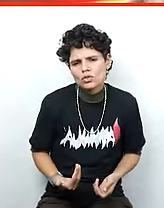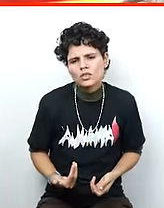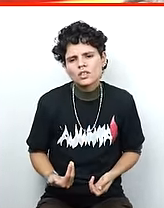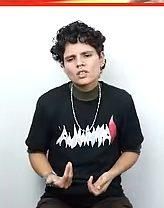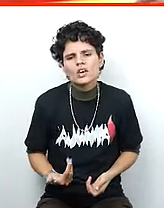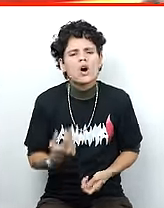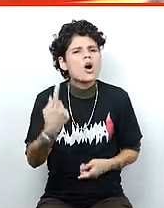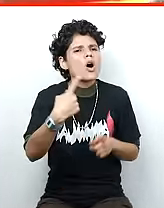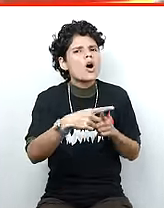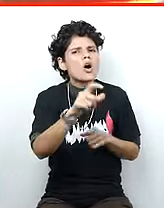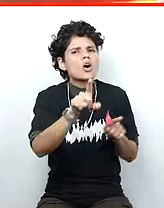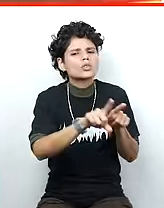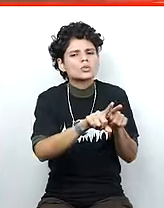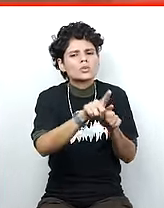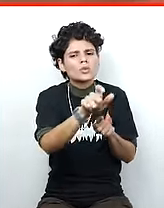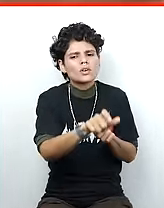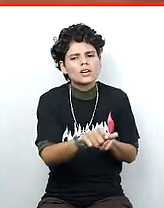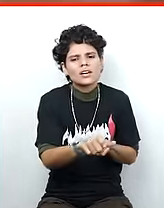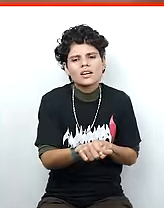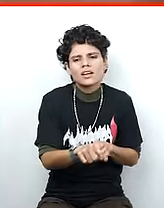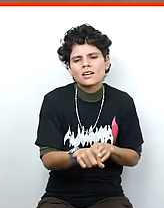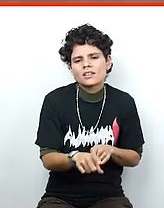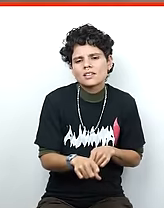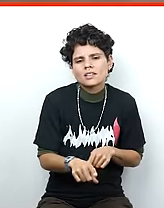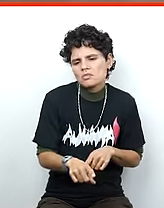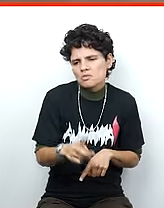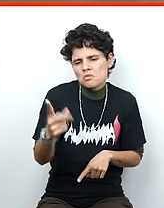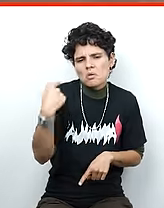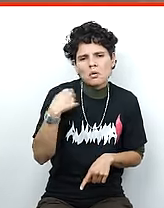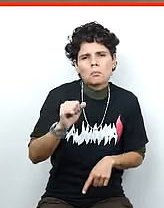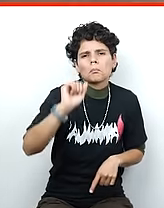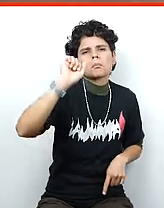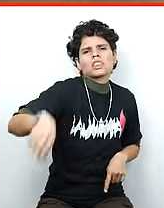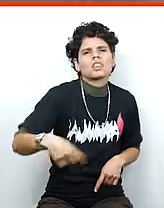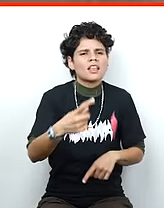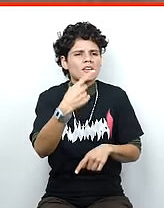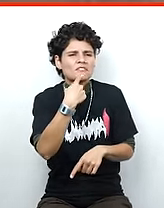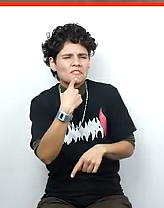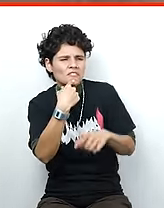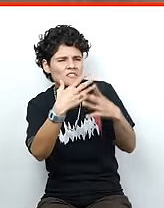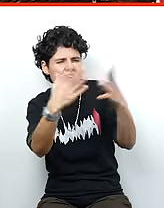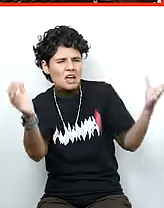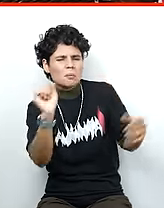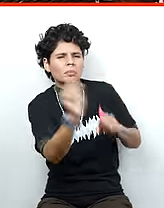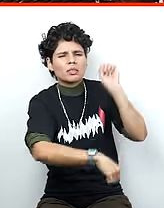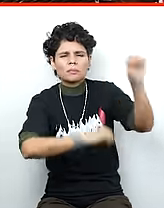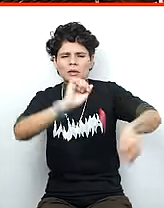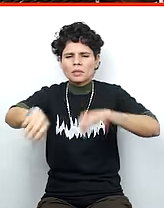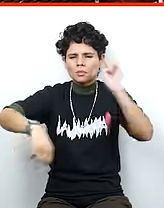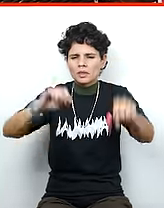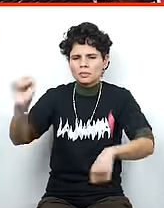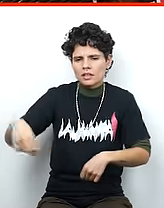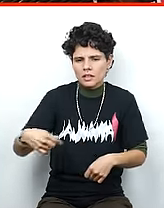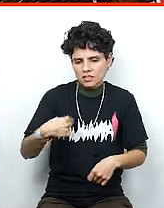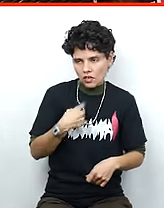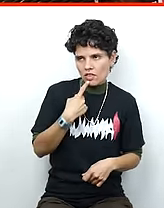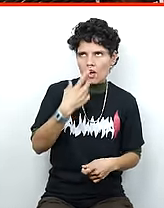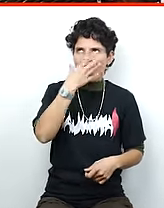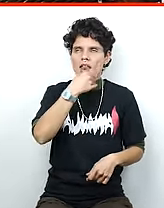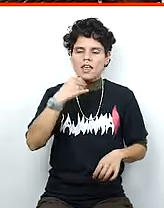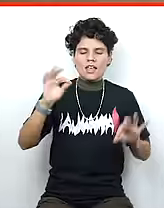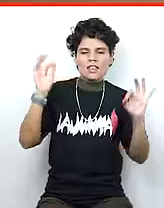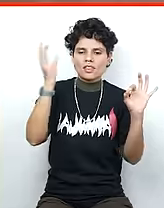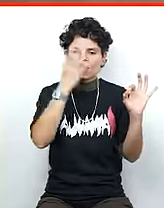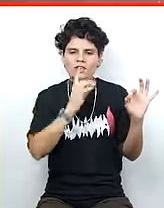que hay guones de mi edad que no los pesca, no los pesca, pues un guan es feo, pues entonces, no sé, pues yo no digo que sea el más lindo